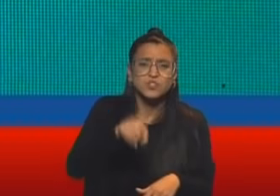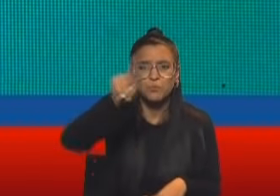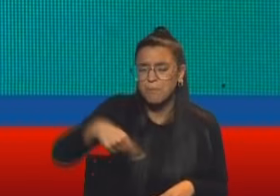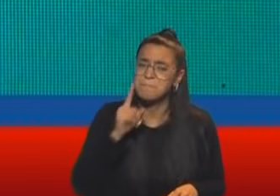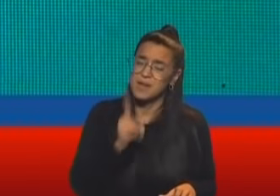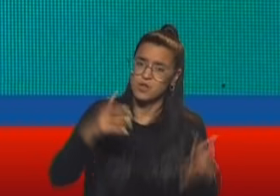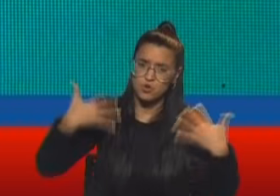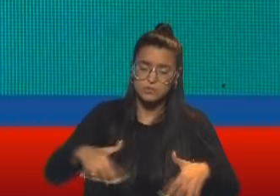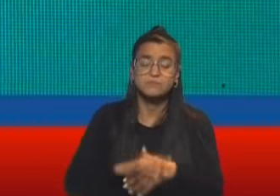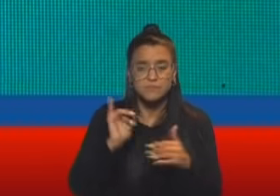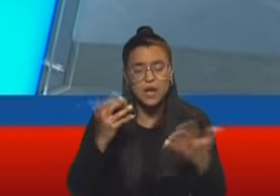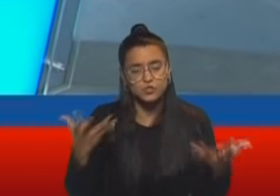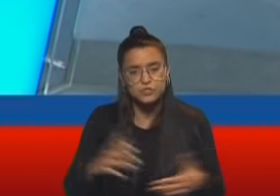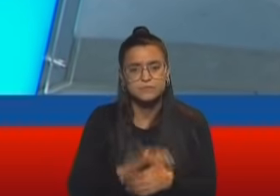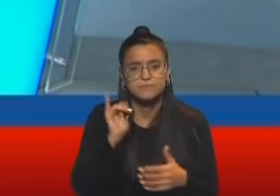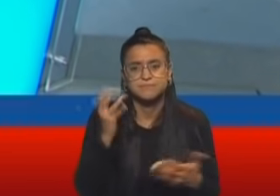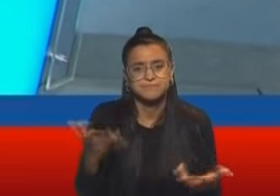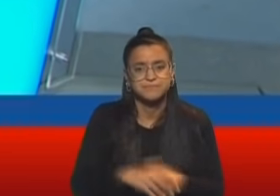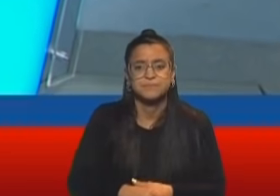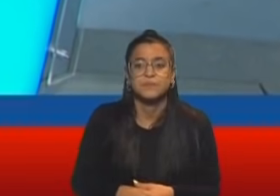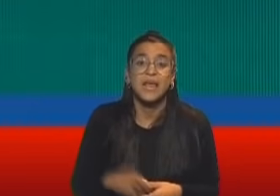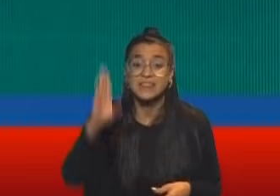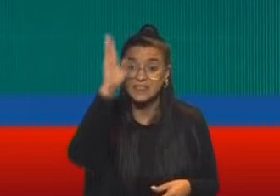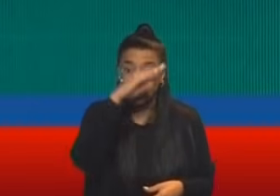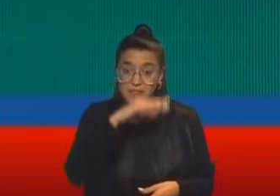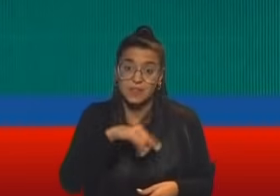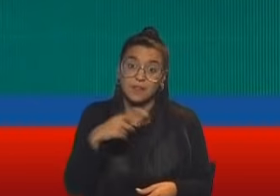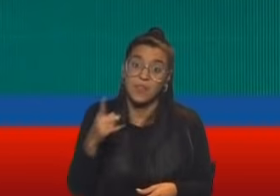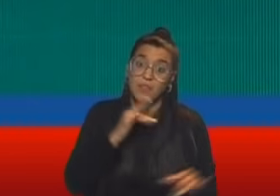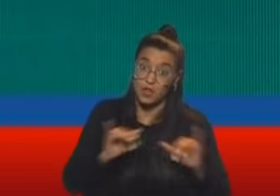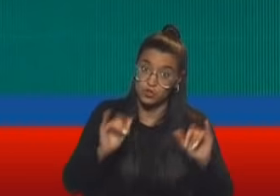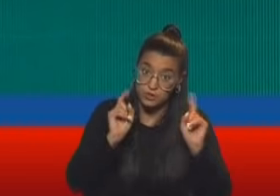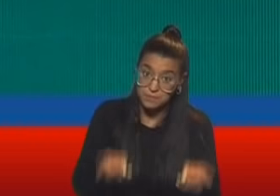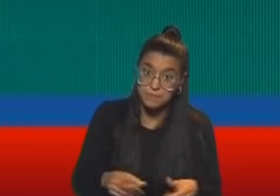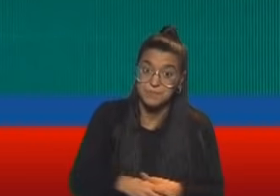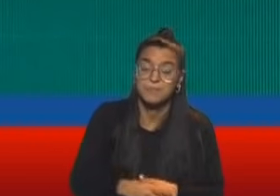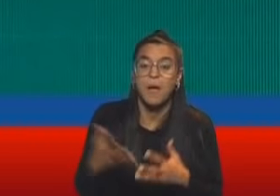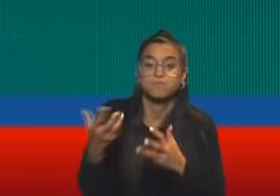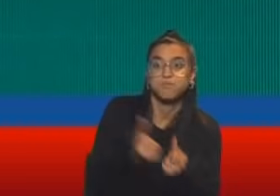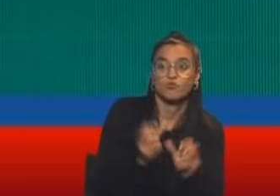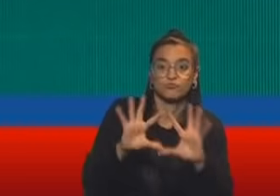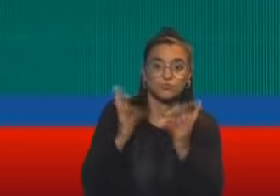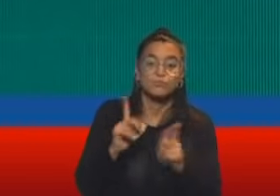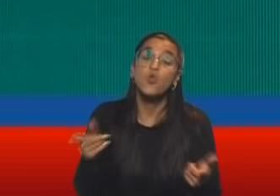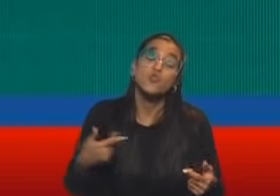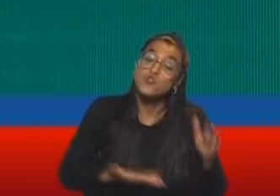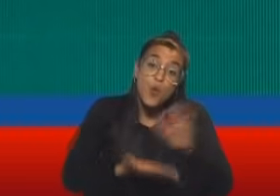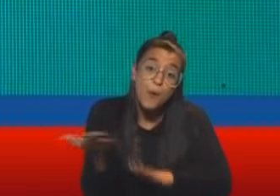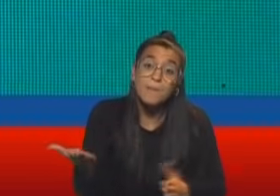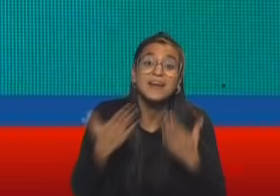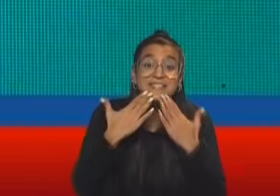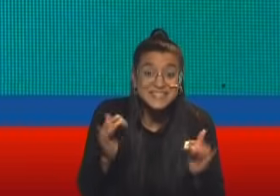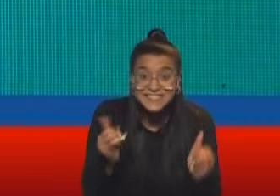peligrosísima. Es peligrosísima. Claro. Bueno, y no está Trump ya, ese es un dato también. No tiene el apoyo internacional. Nos vamos. Gracias por estar